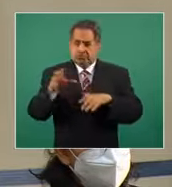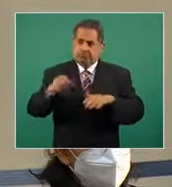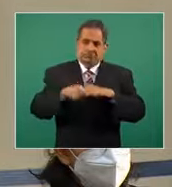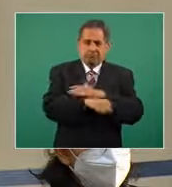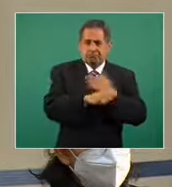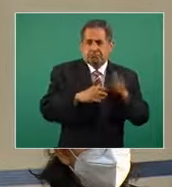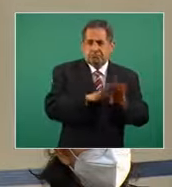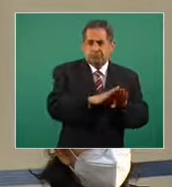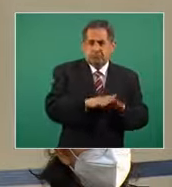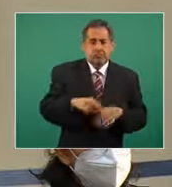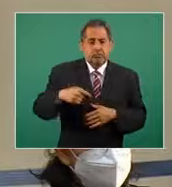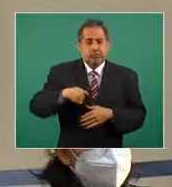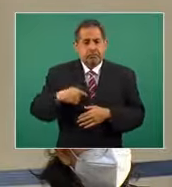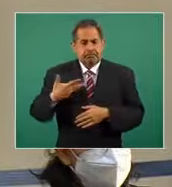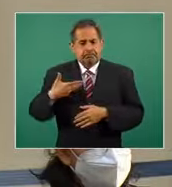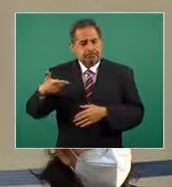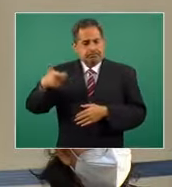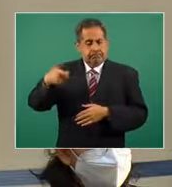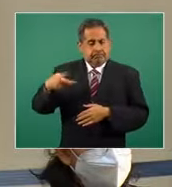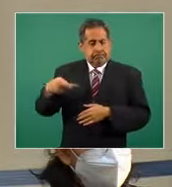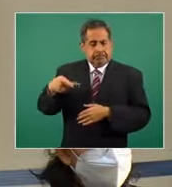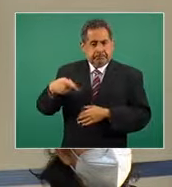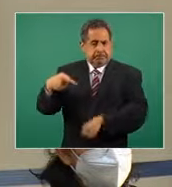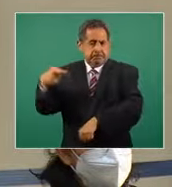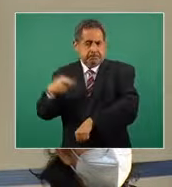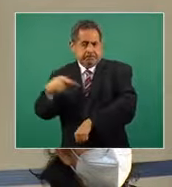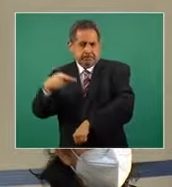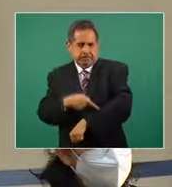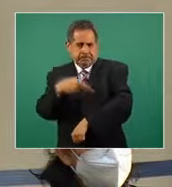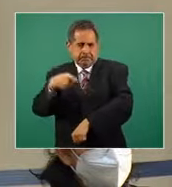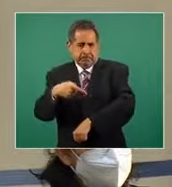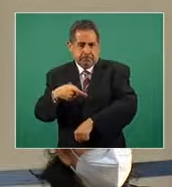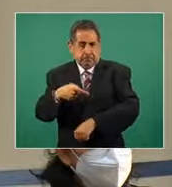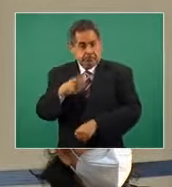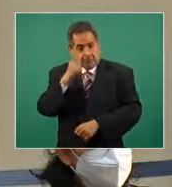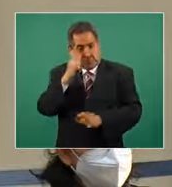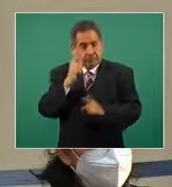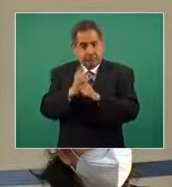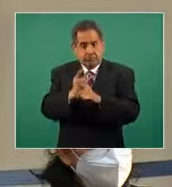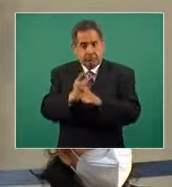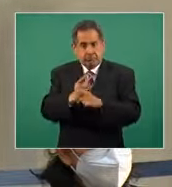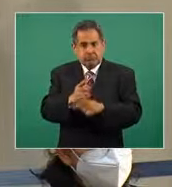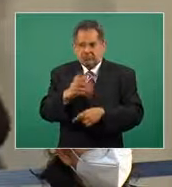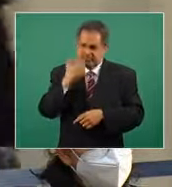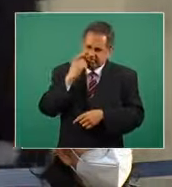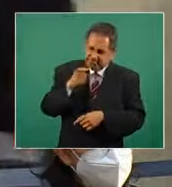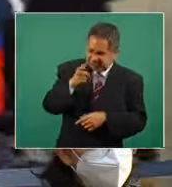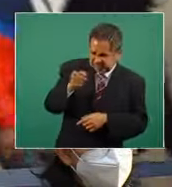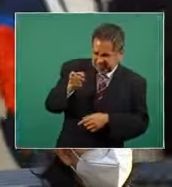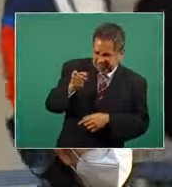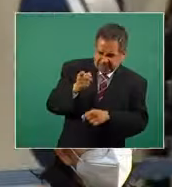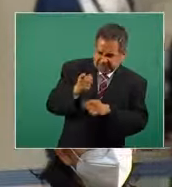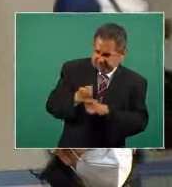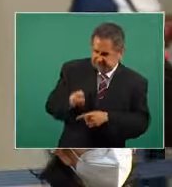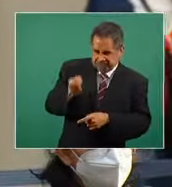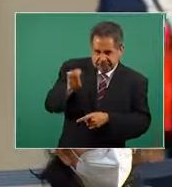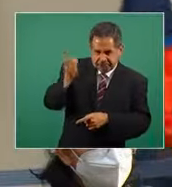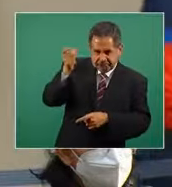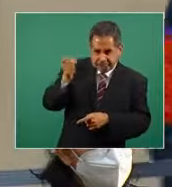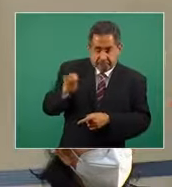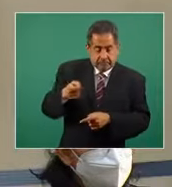incomunicadas. Yo tengo un balazo en la pierna, lo mío fue directo, lo mío fue intencional. Hoy